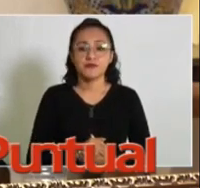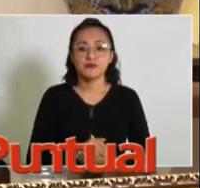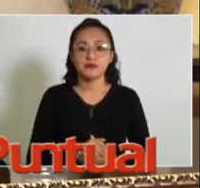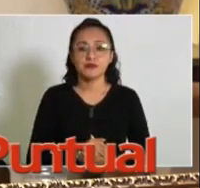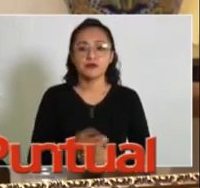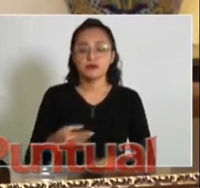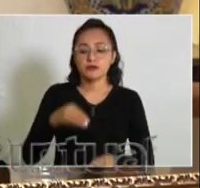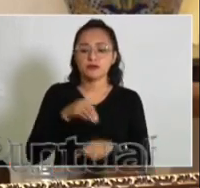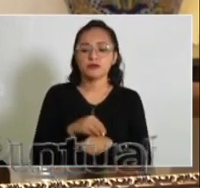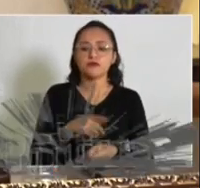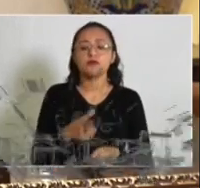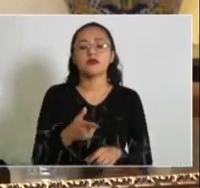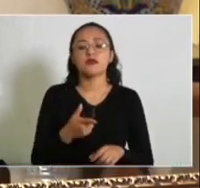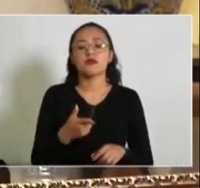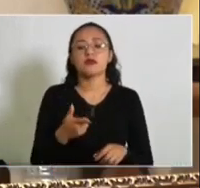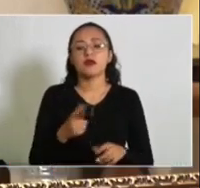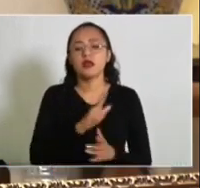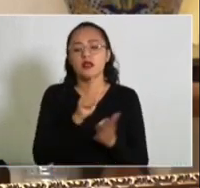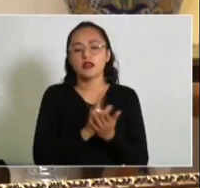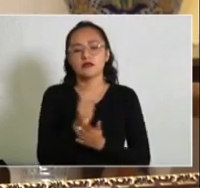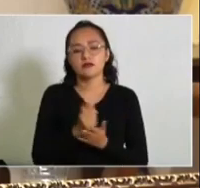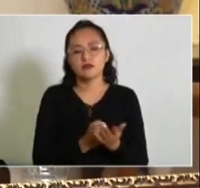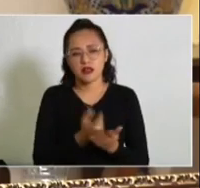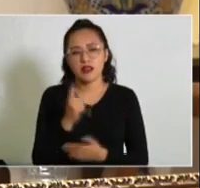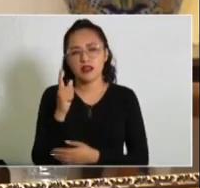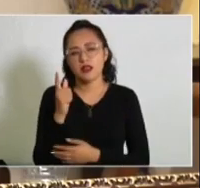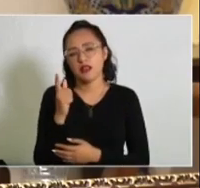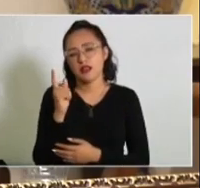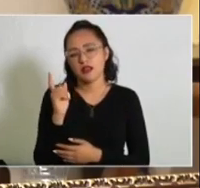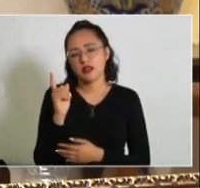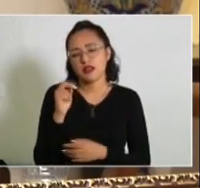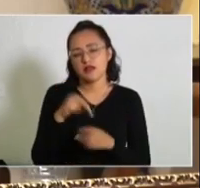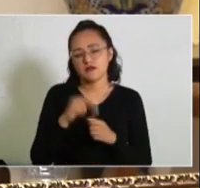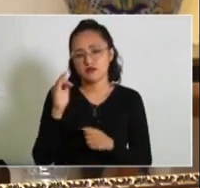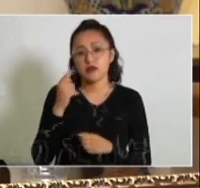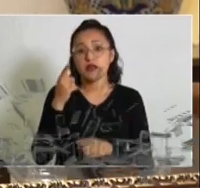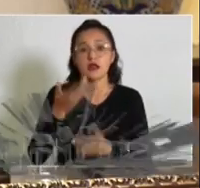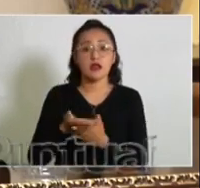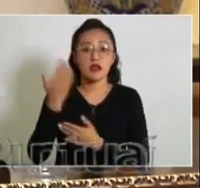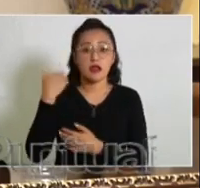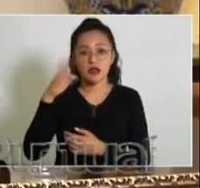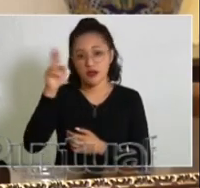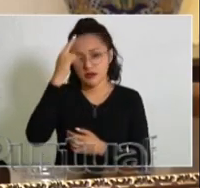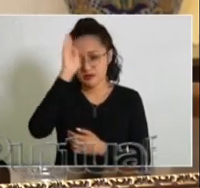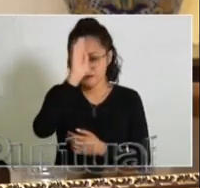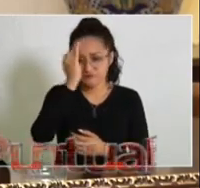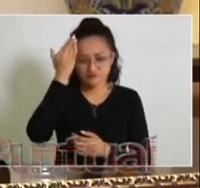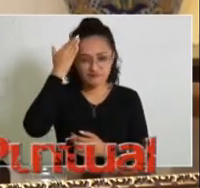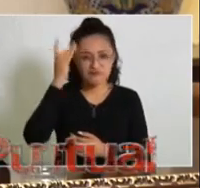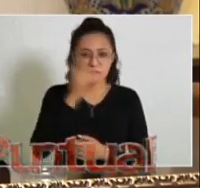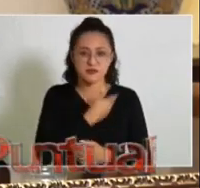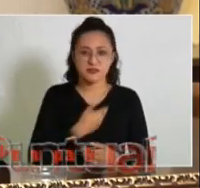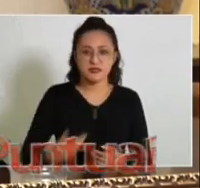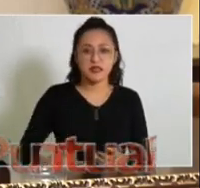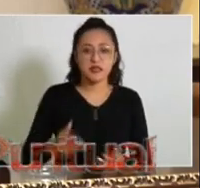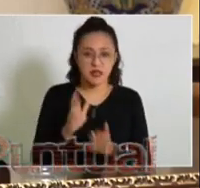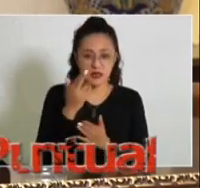incorporó a la reforma laboral que promovió felipe calderón en su tiempo